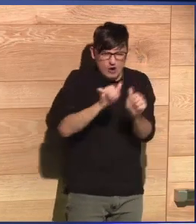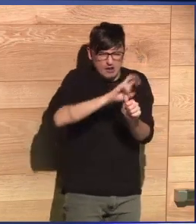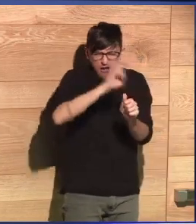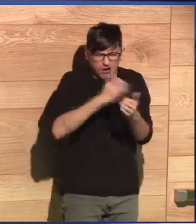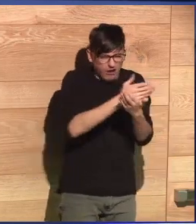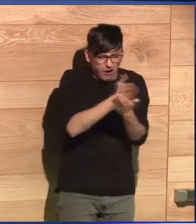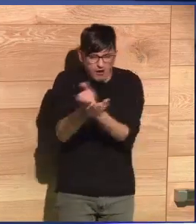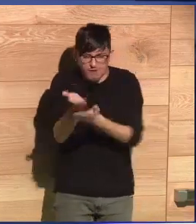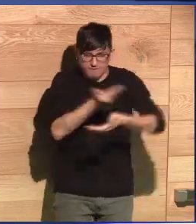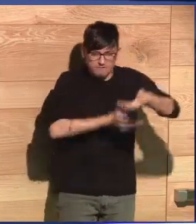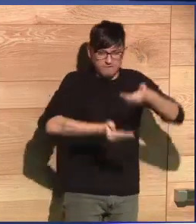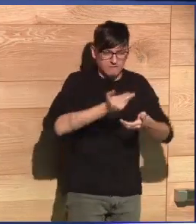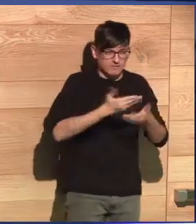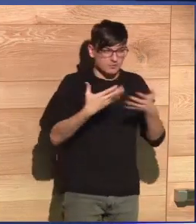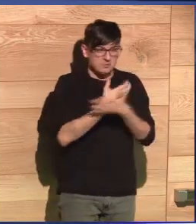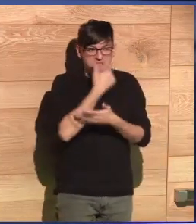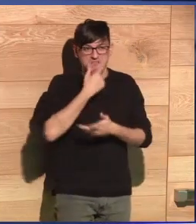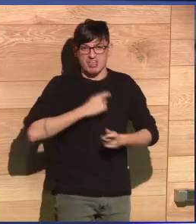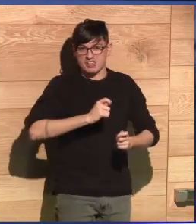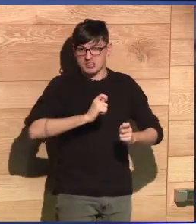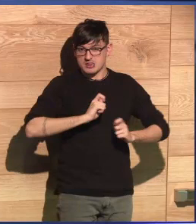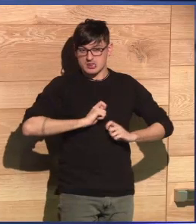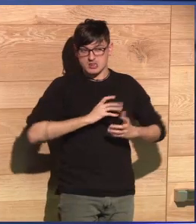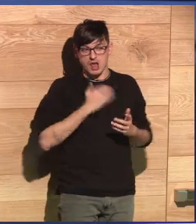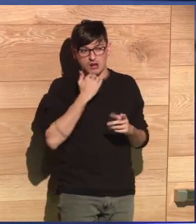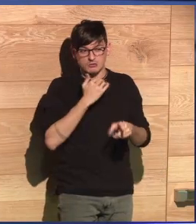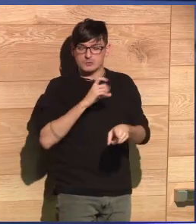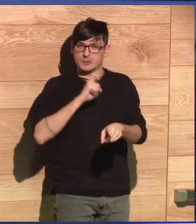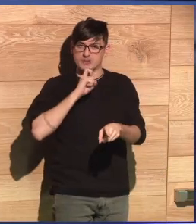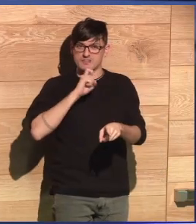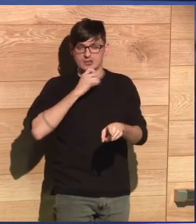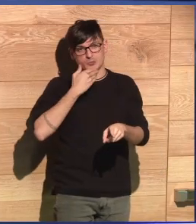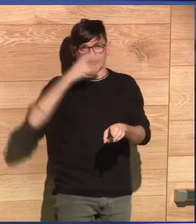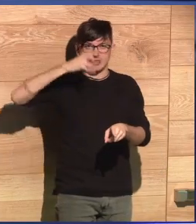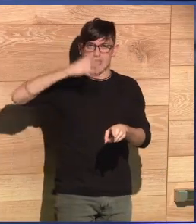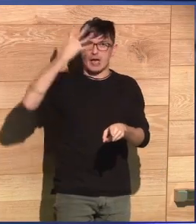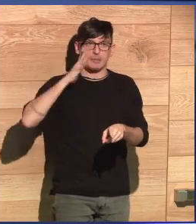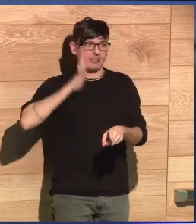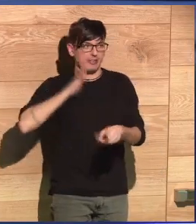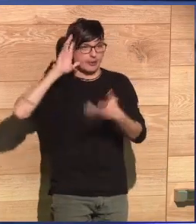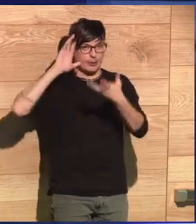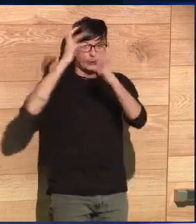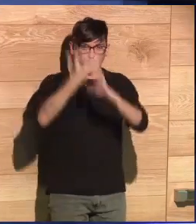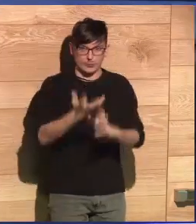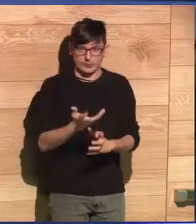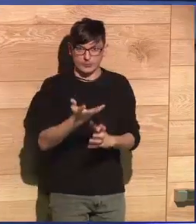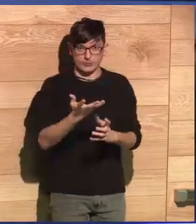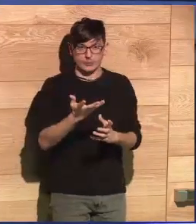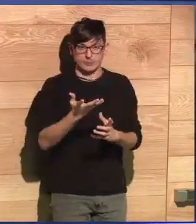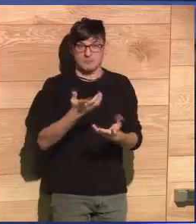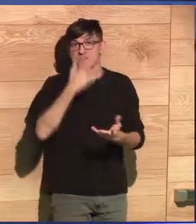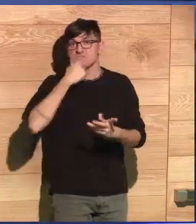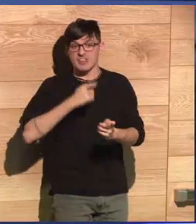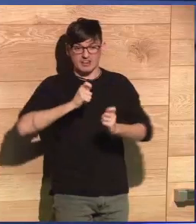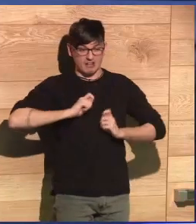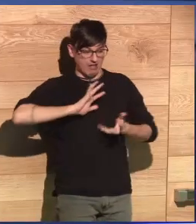porque nos ha facilitado todo el mundo una cosa que era difícil, que era una idea que parecía un poco alocada y que